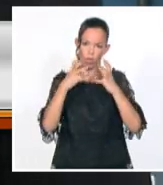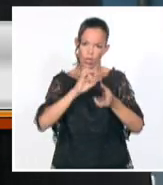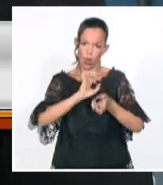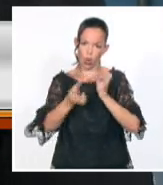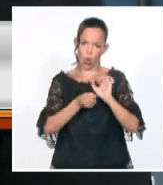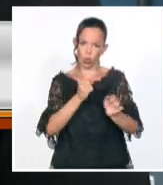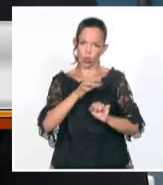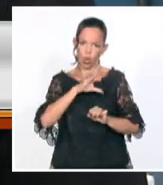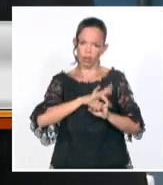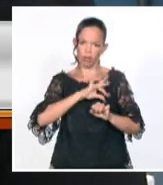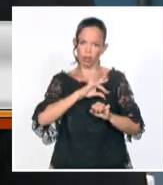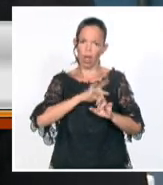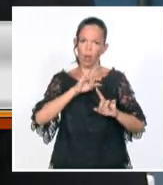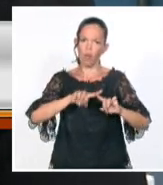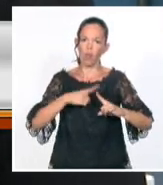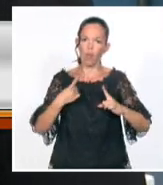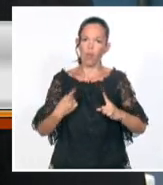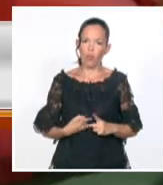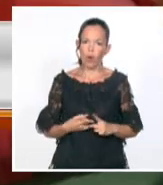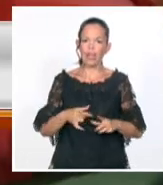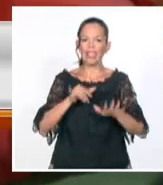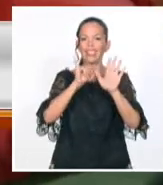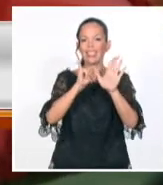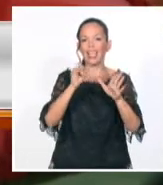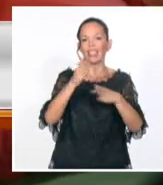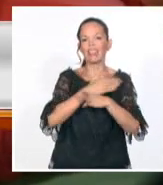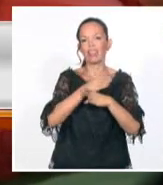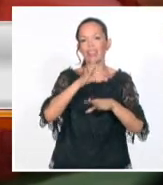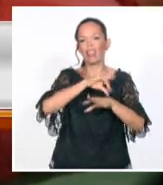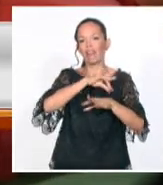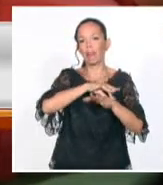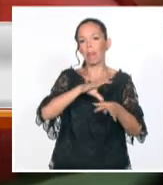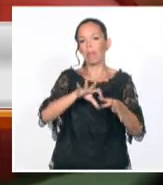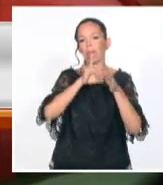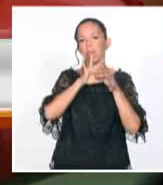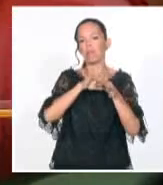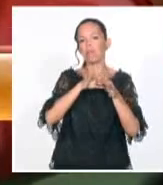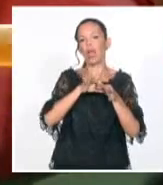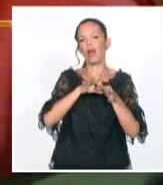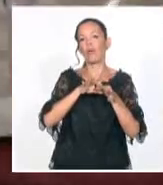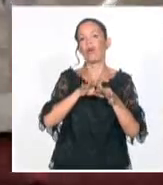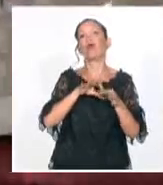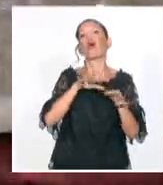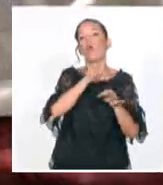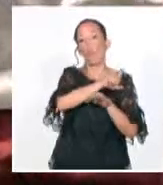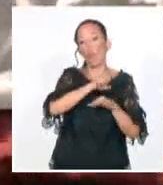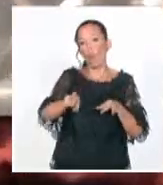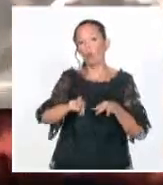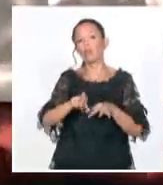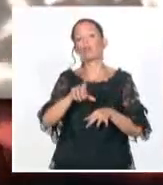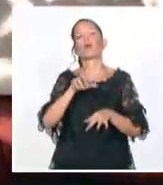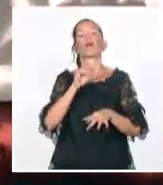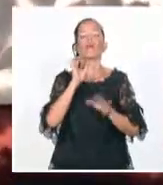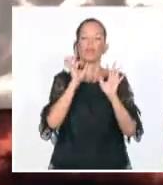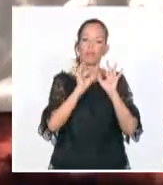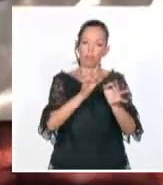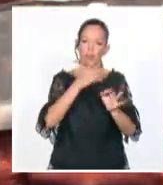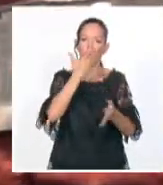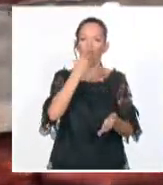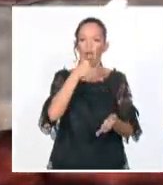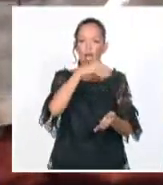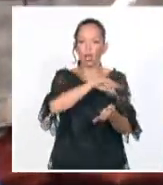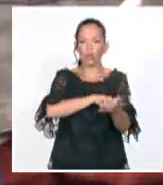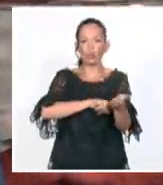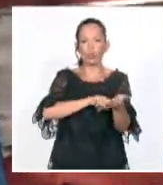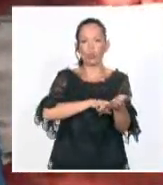sexta causa de muerte en Latinoamérica. Existen muchos estados que tienen mucha prevalencia de incidencia de diabetes mellitus, como es